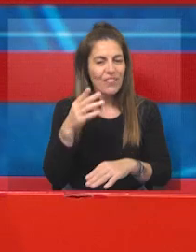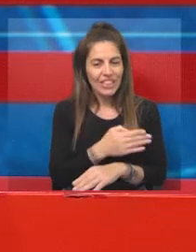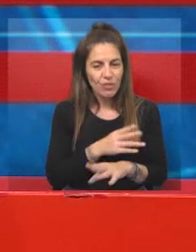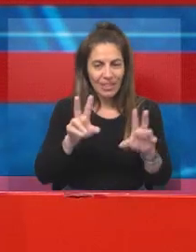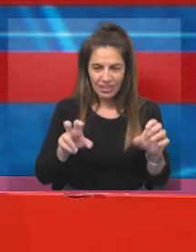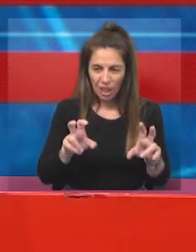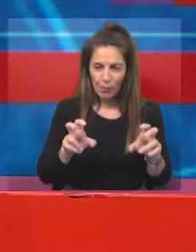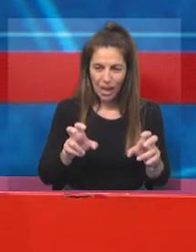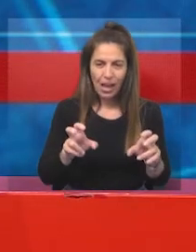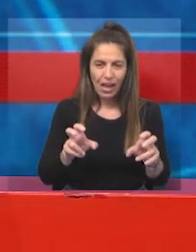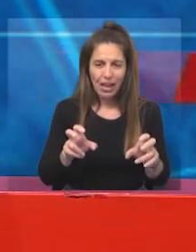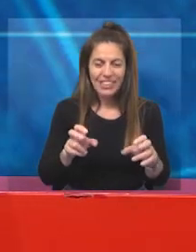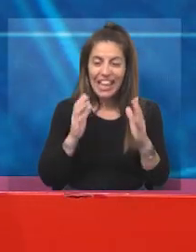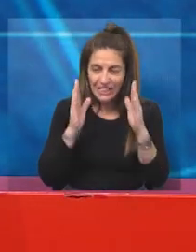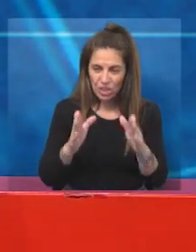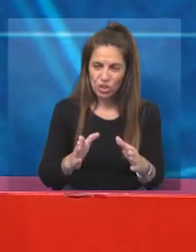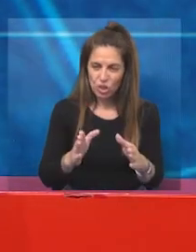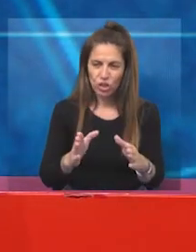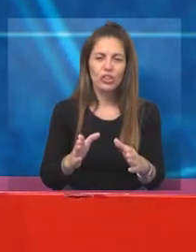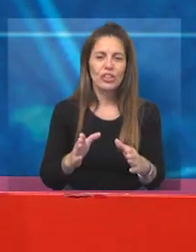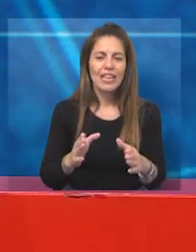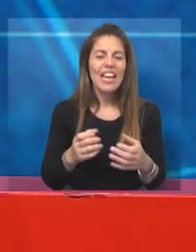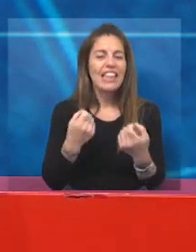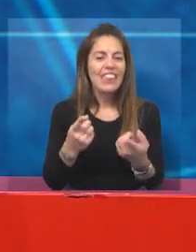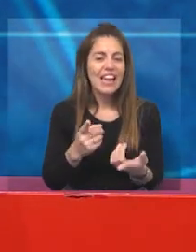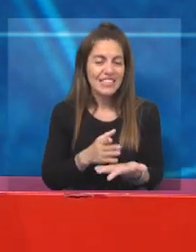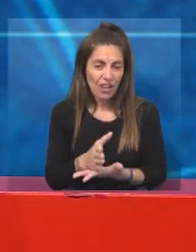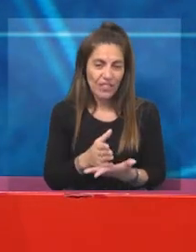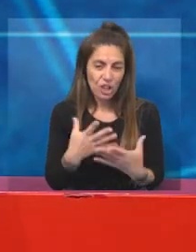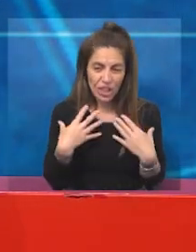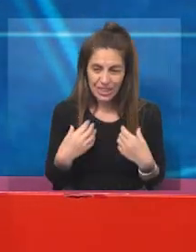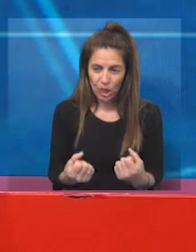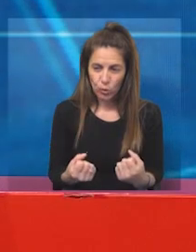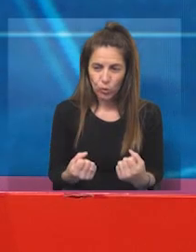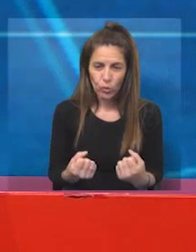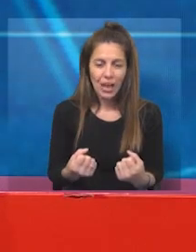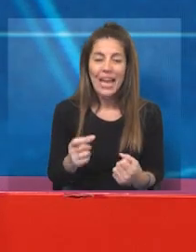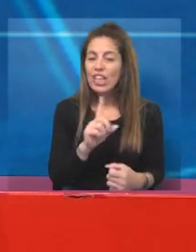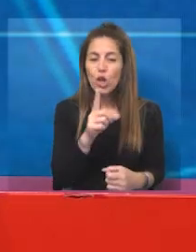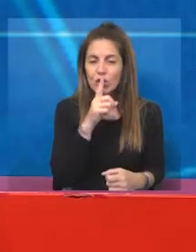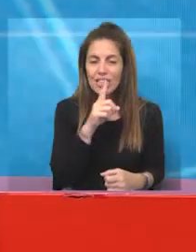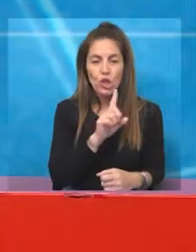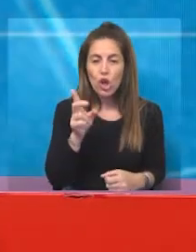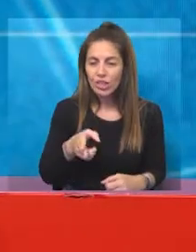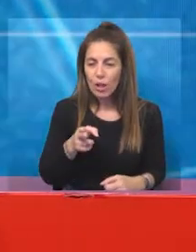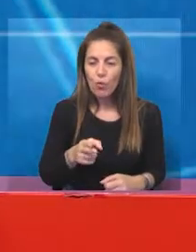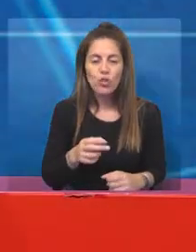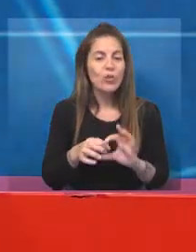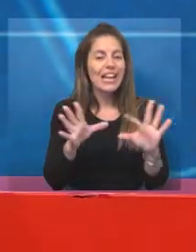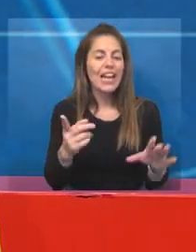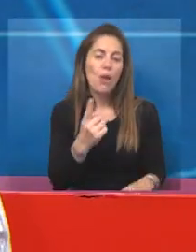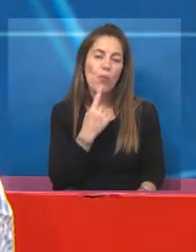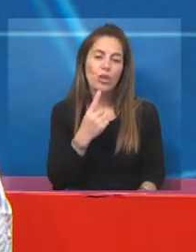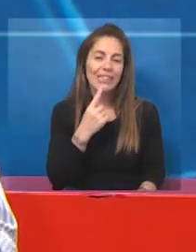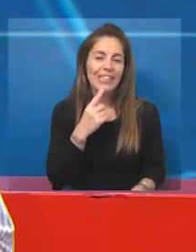materia de de de de de atención este y de prestaciones de salud eh Ni silencio ni tabú es una Clara política en materia